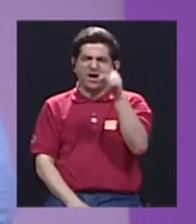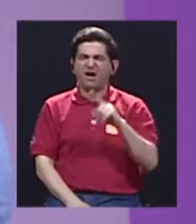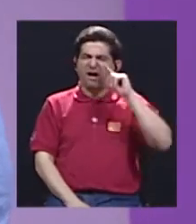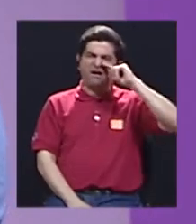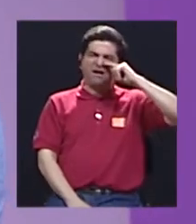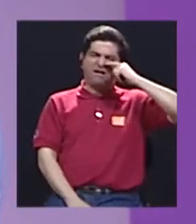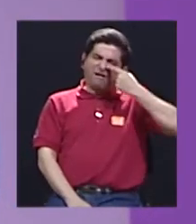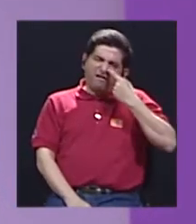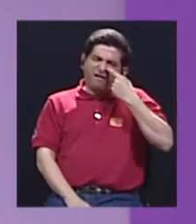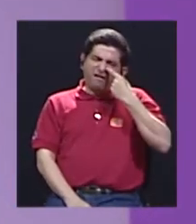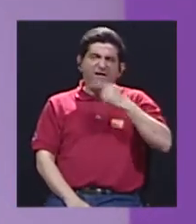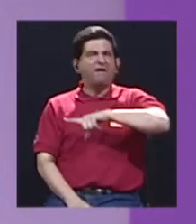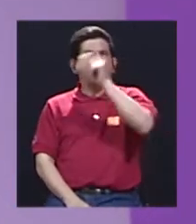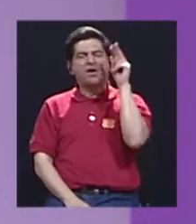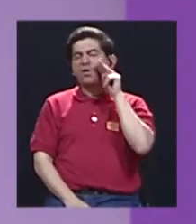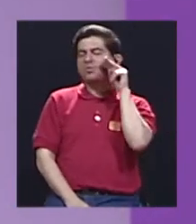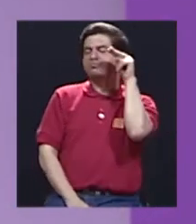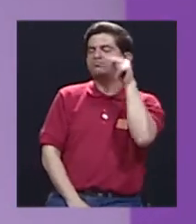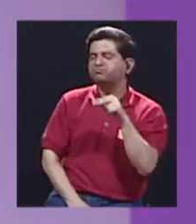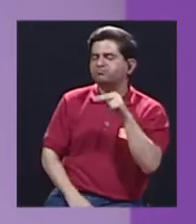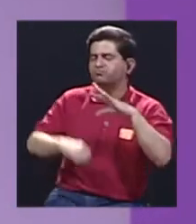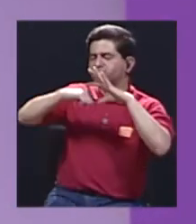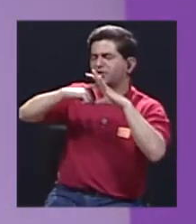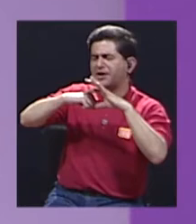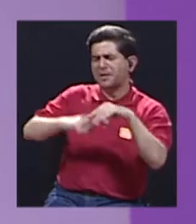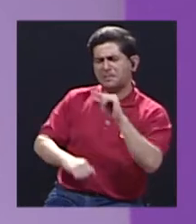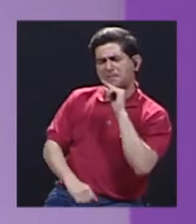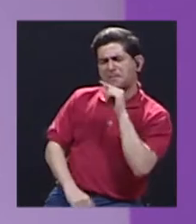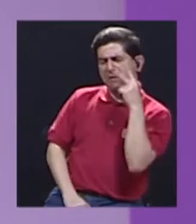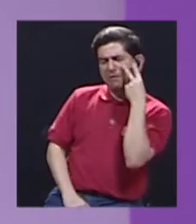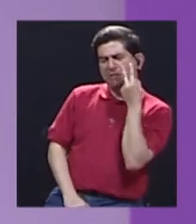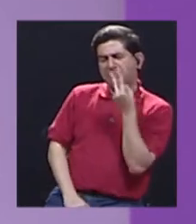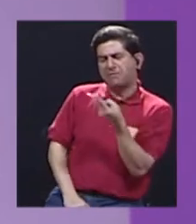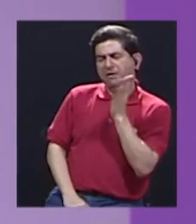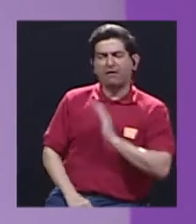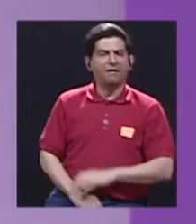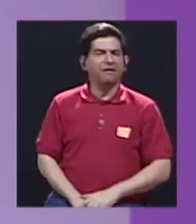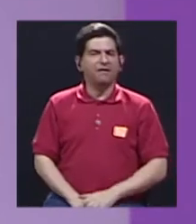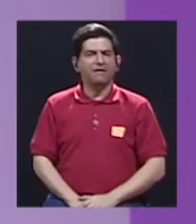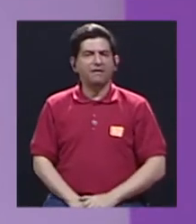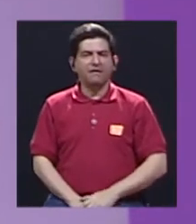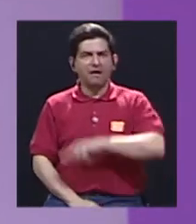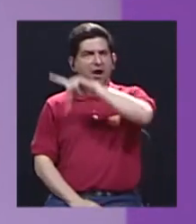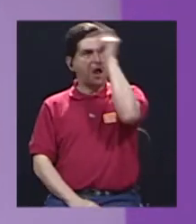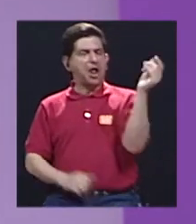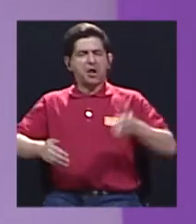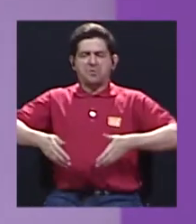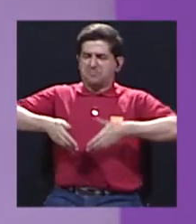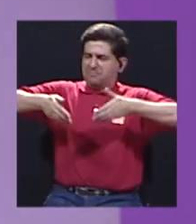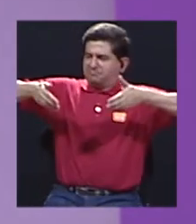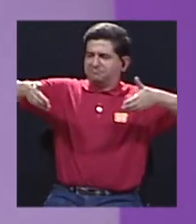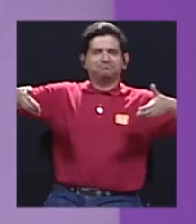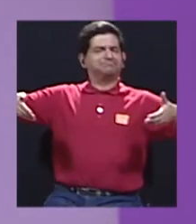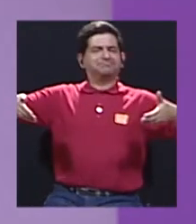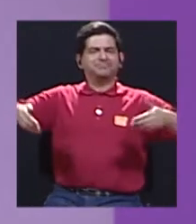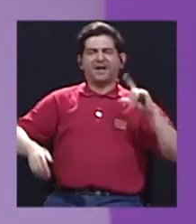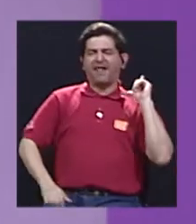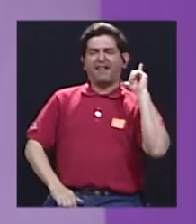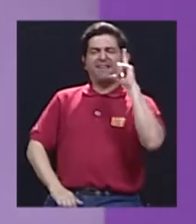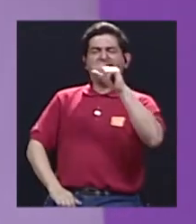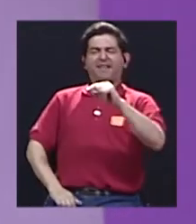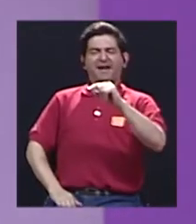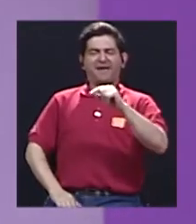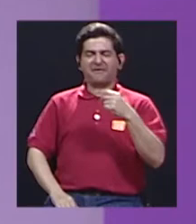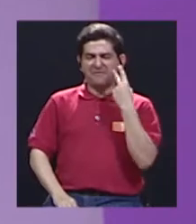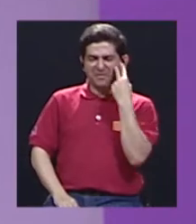muy aburrida la luna volvió a ver abajo en la tierra y sería tan pequeña la tierra que la luna se sintió tan grande porque estaba tan lejos que te